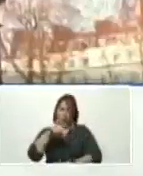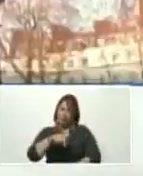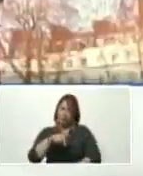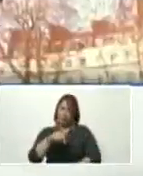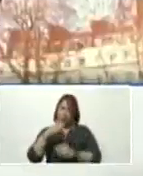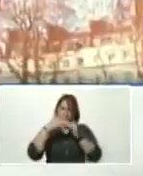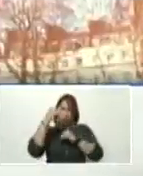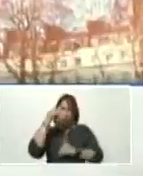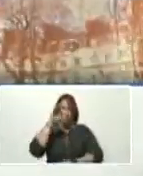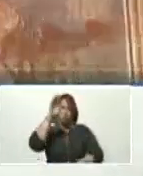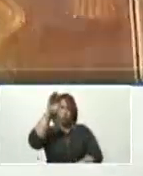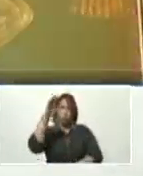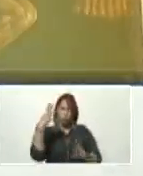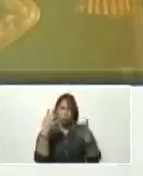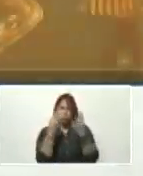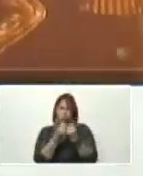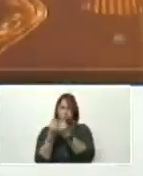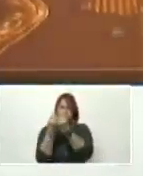Estaremos juntos, ¿verdad? Y juntas.